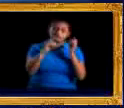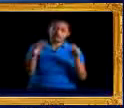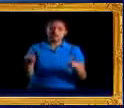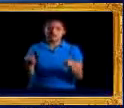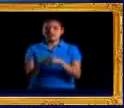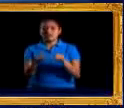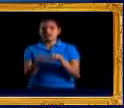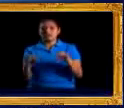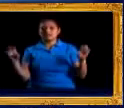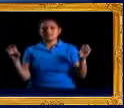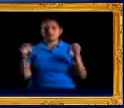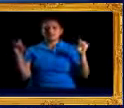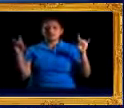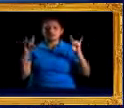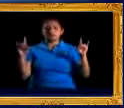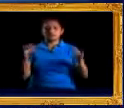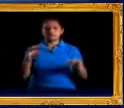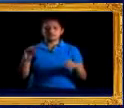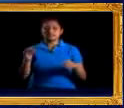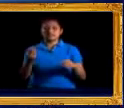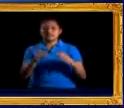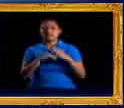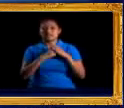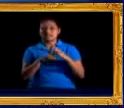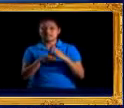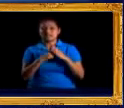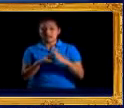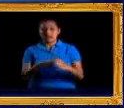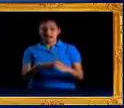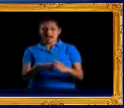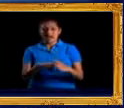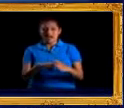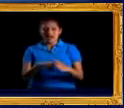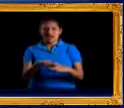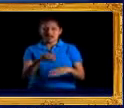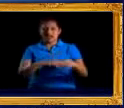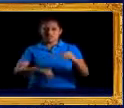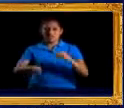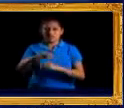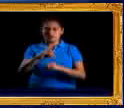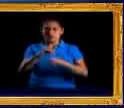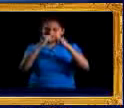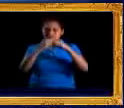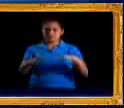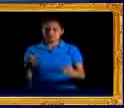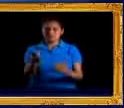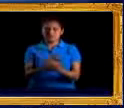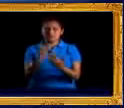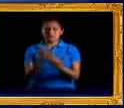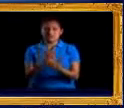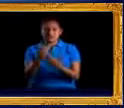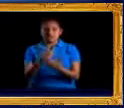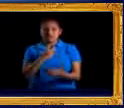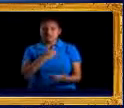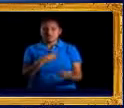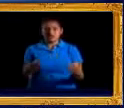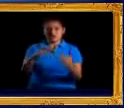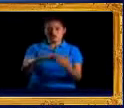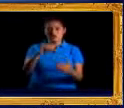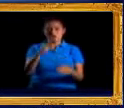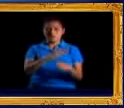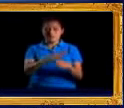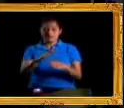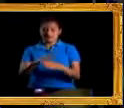es el que inicia el colapso financiero junto con Grecia, hermano. Pero quiero llegar a una parte, porque el tiempo me